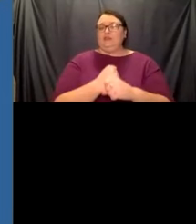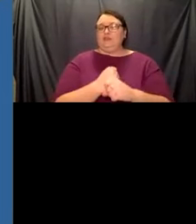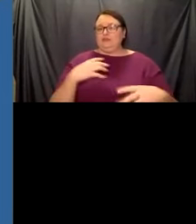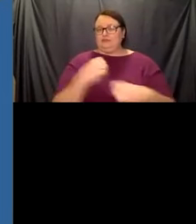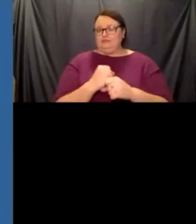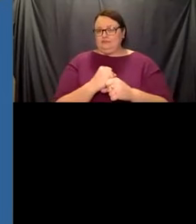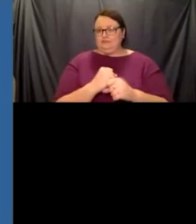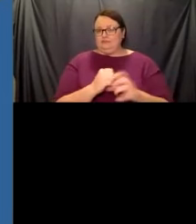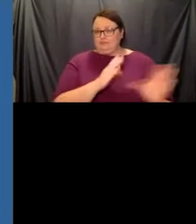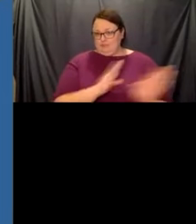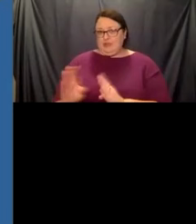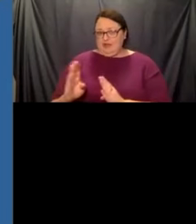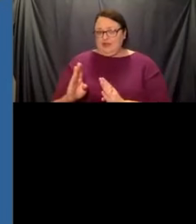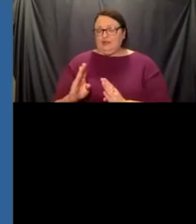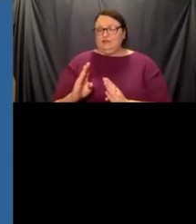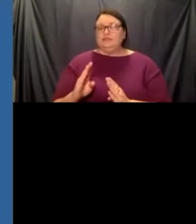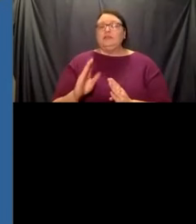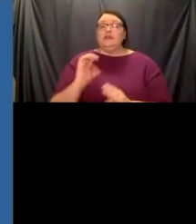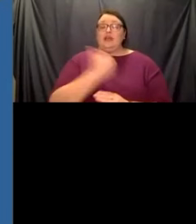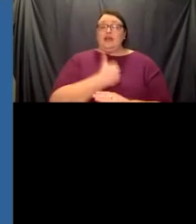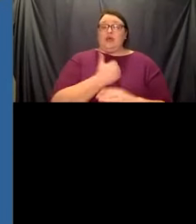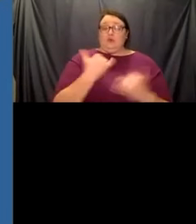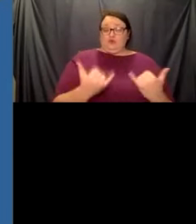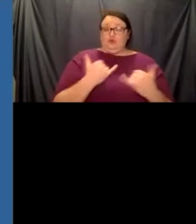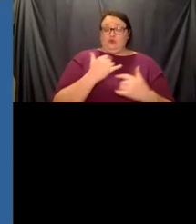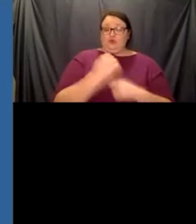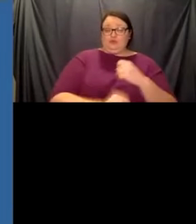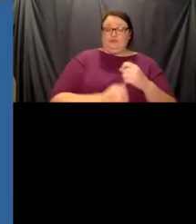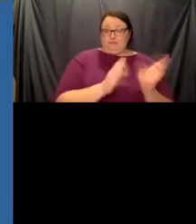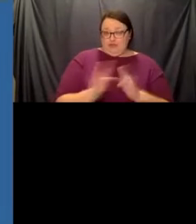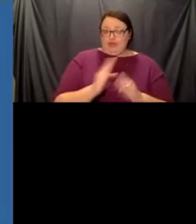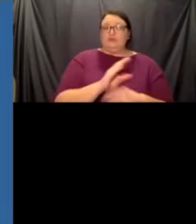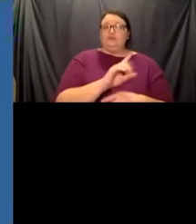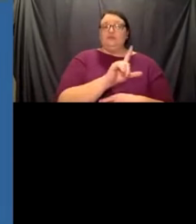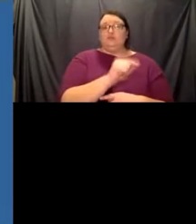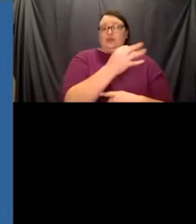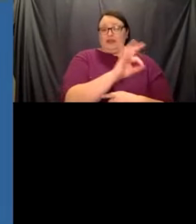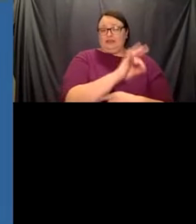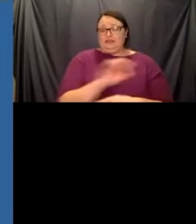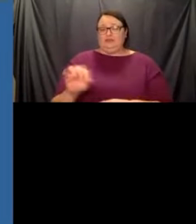o MACCH por sus siglas en inglés.